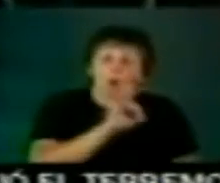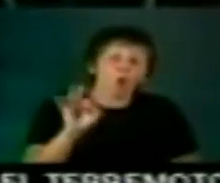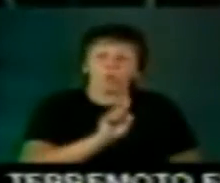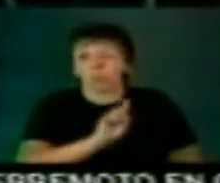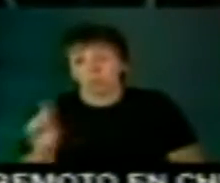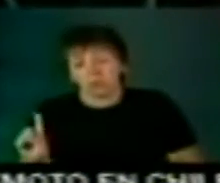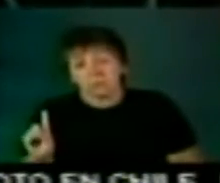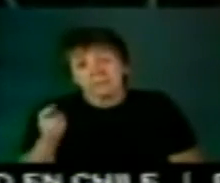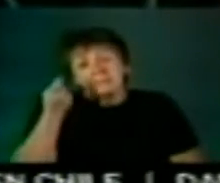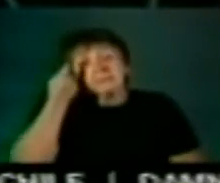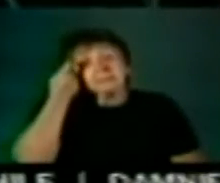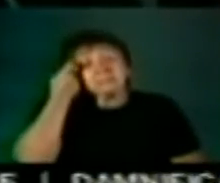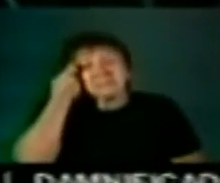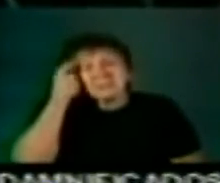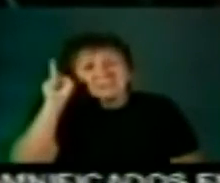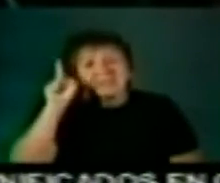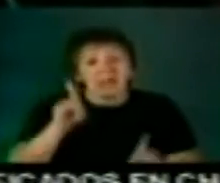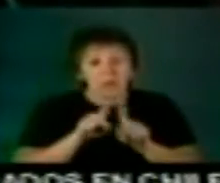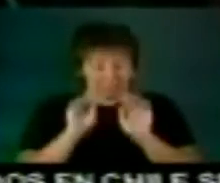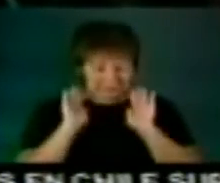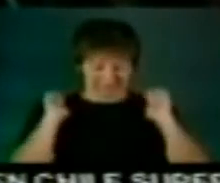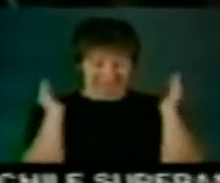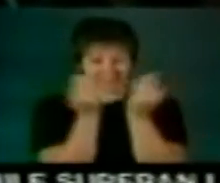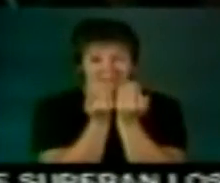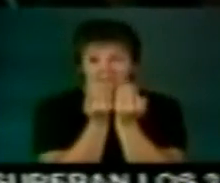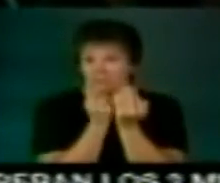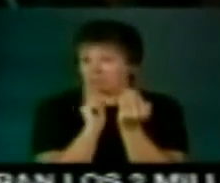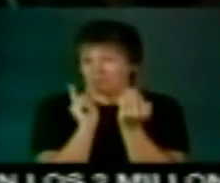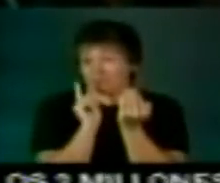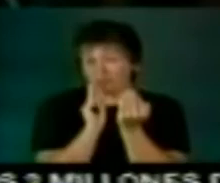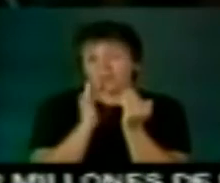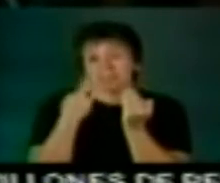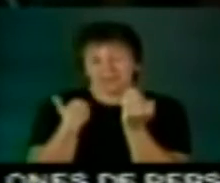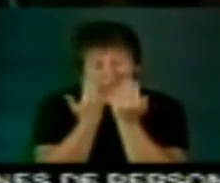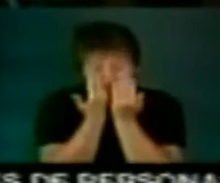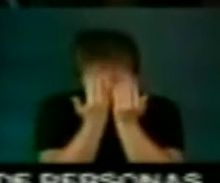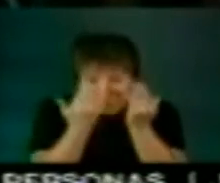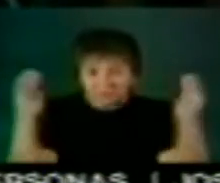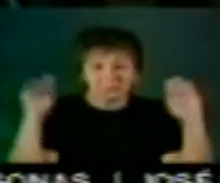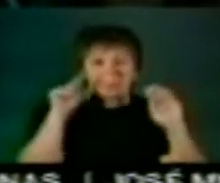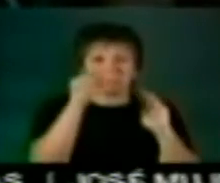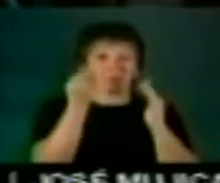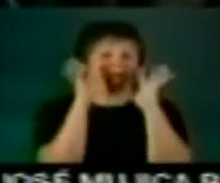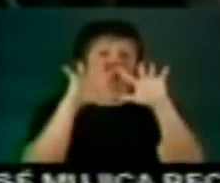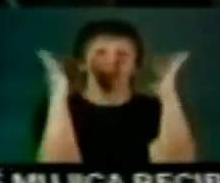La idea de cerrarse al mundo quedó obsoleta, pero